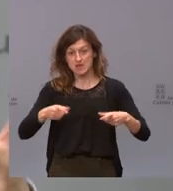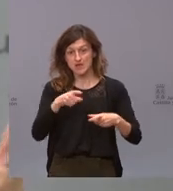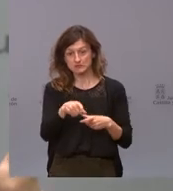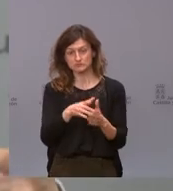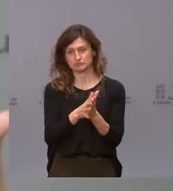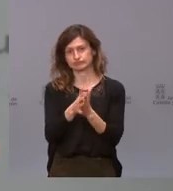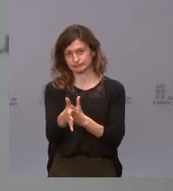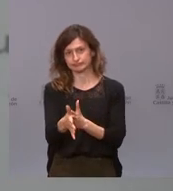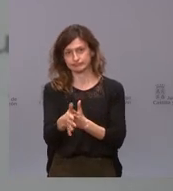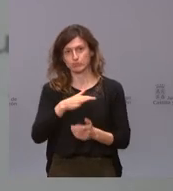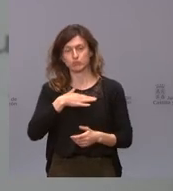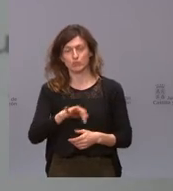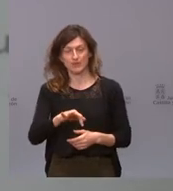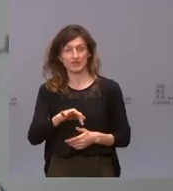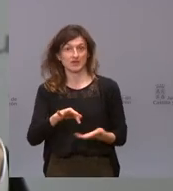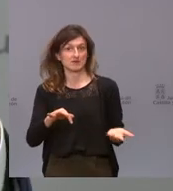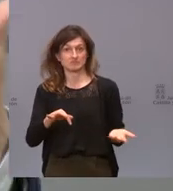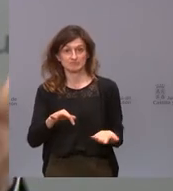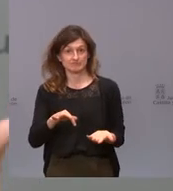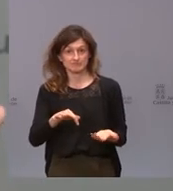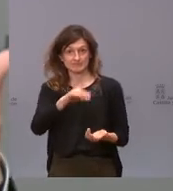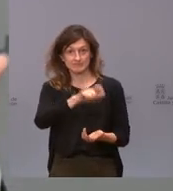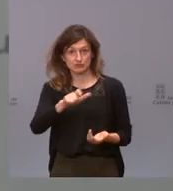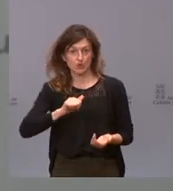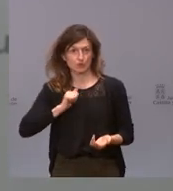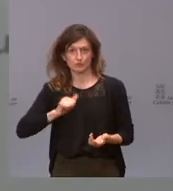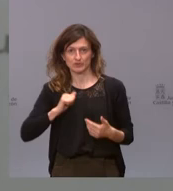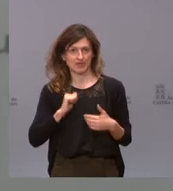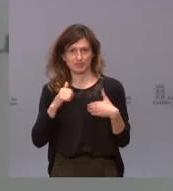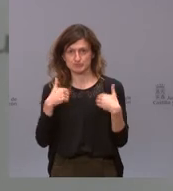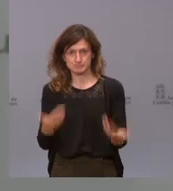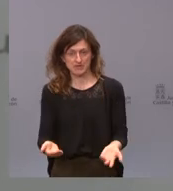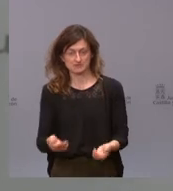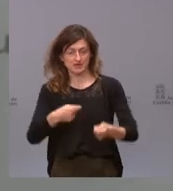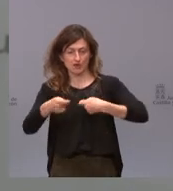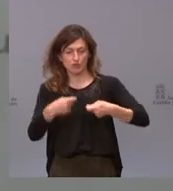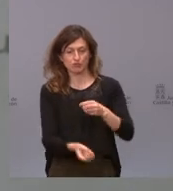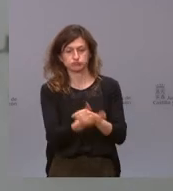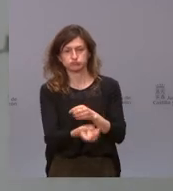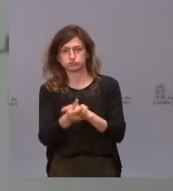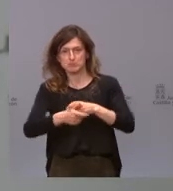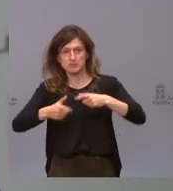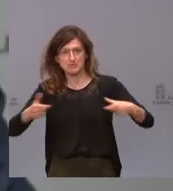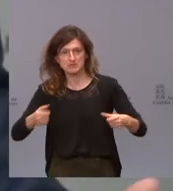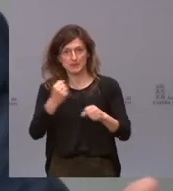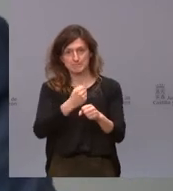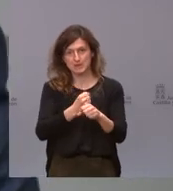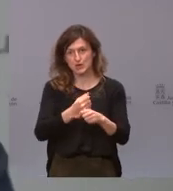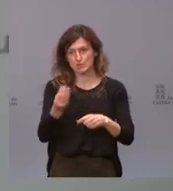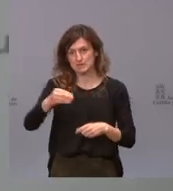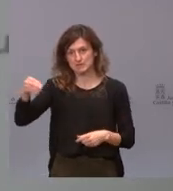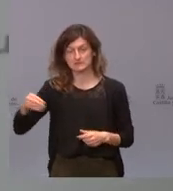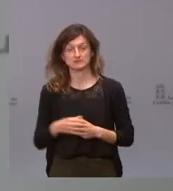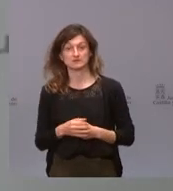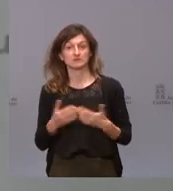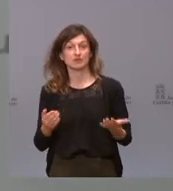posibilitar que haya más oportunidades de nuevos negocios y de nuevo empleo respecto de